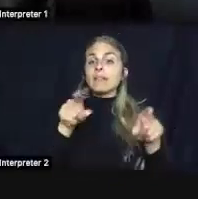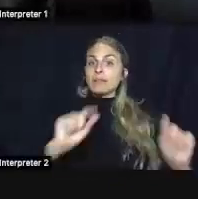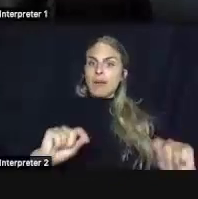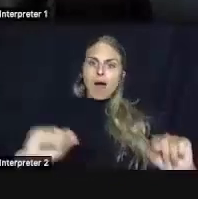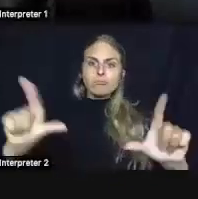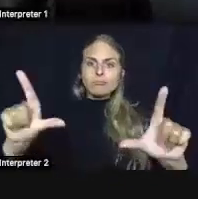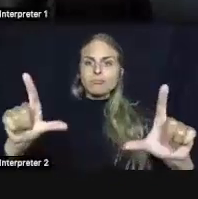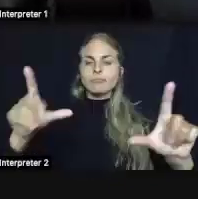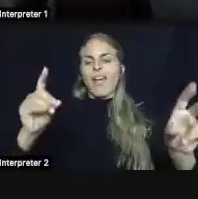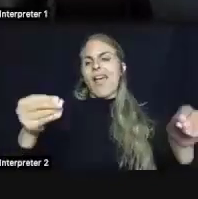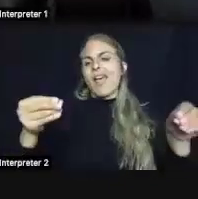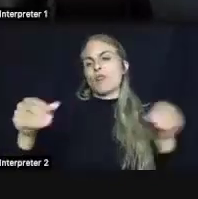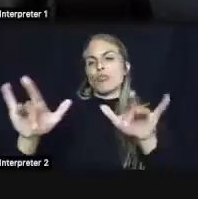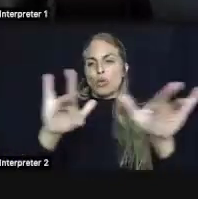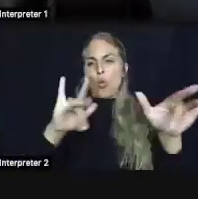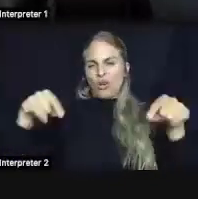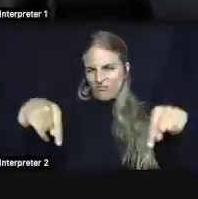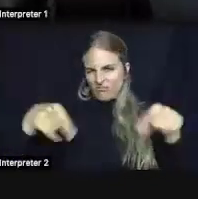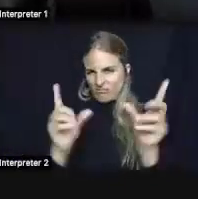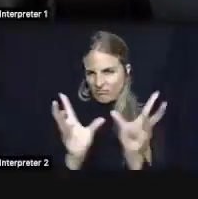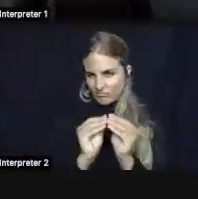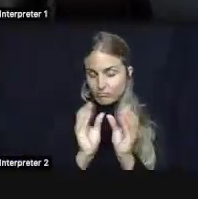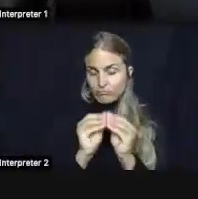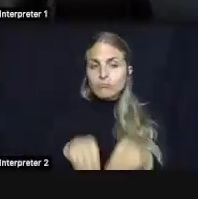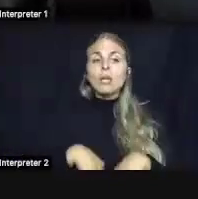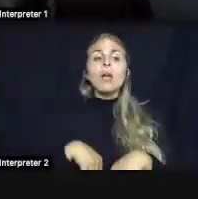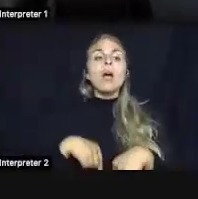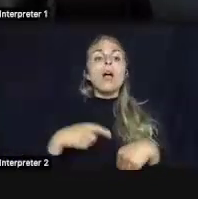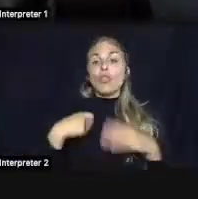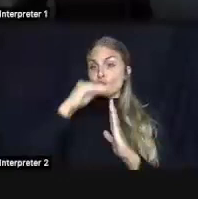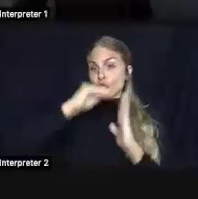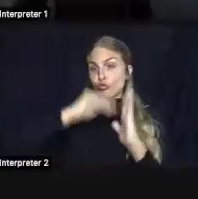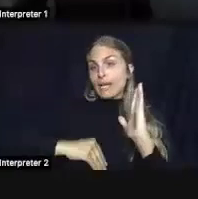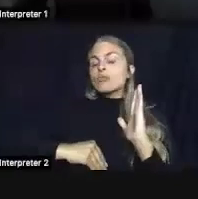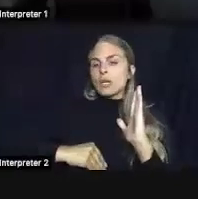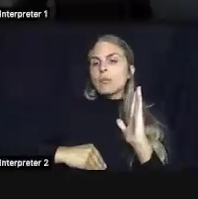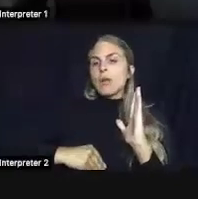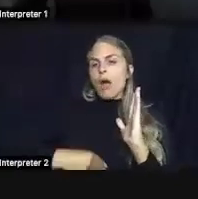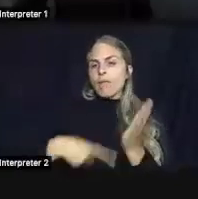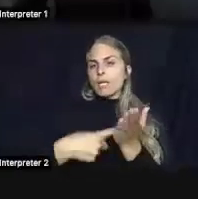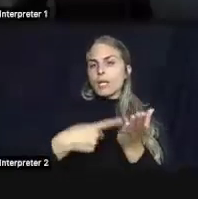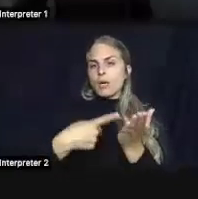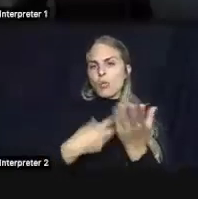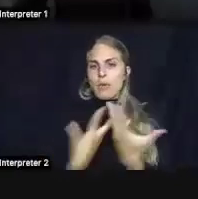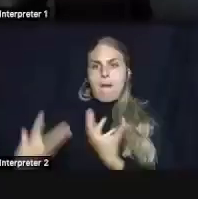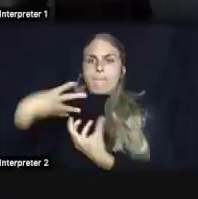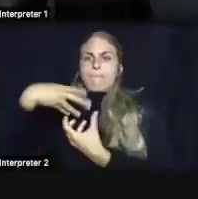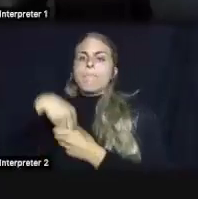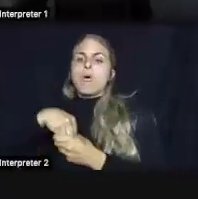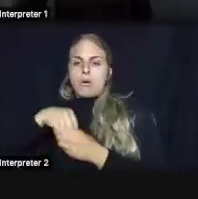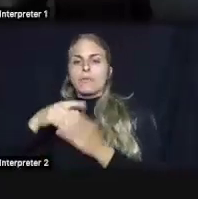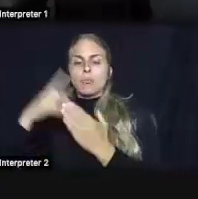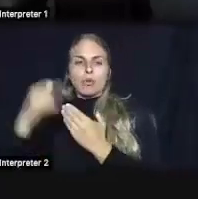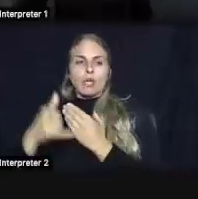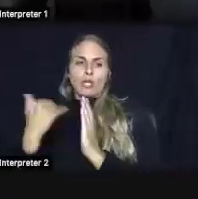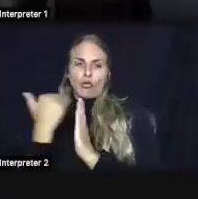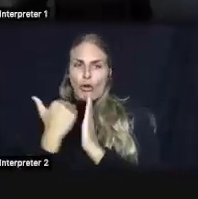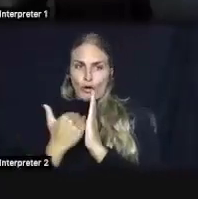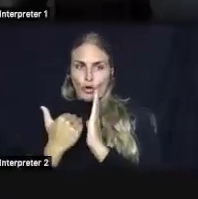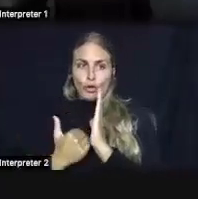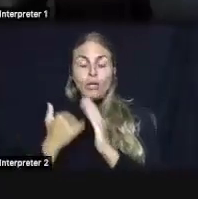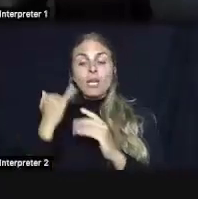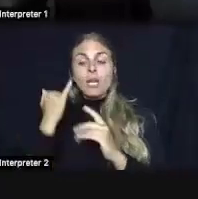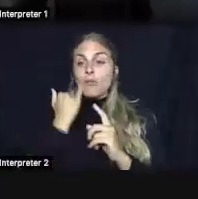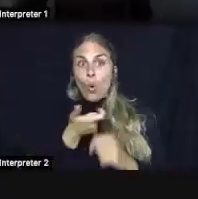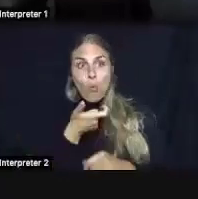Esta audiencia se transmite en directo y se graba. La transcripción oficial de la audiencia pasará a formar parte del expediente